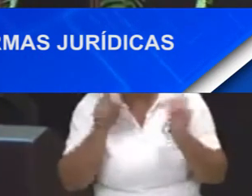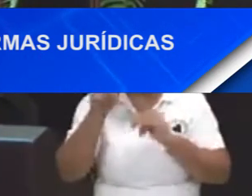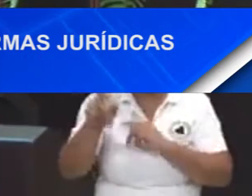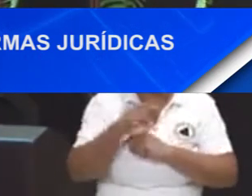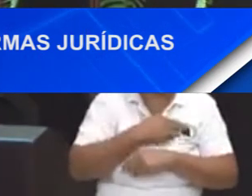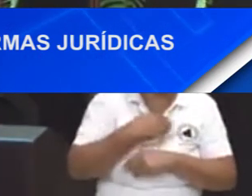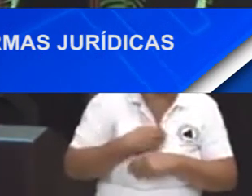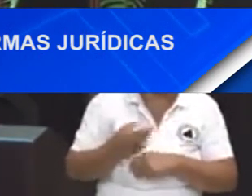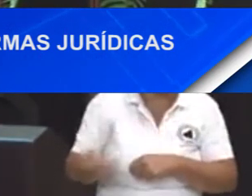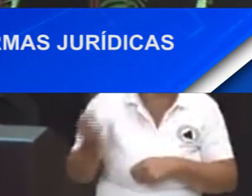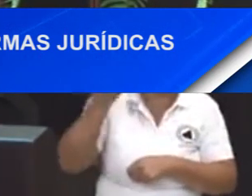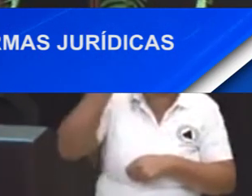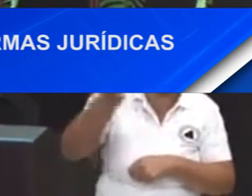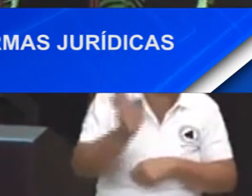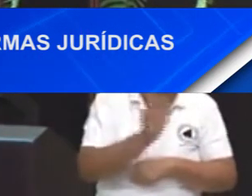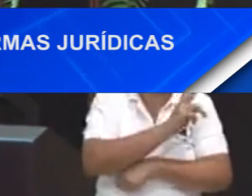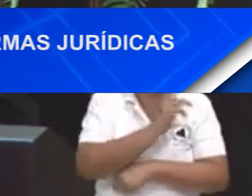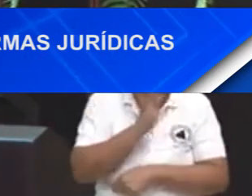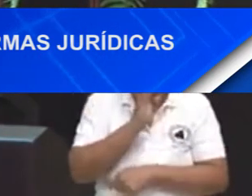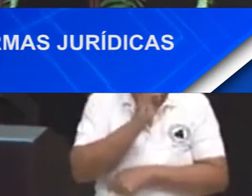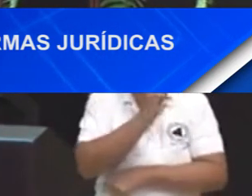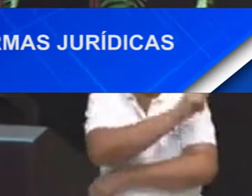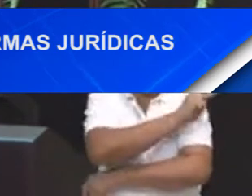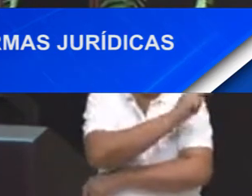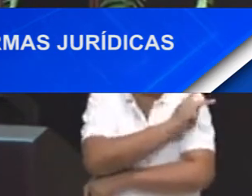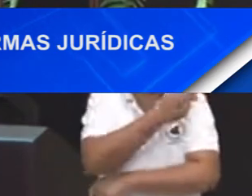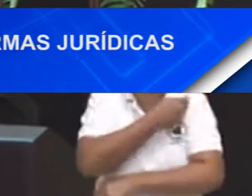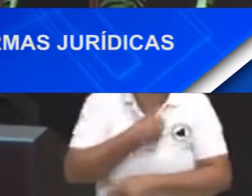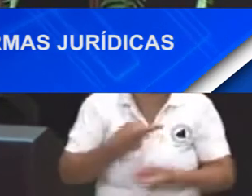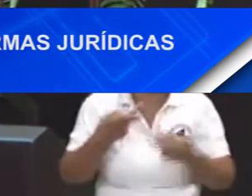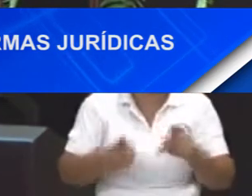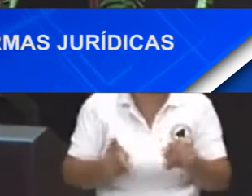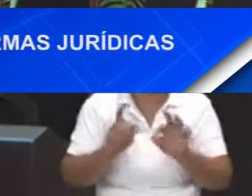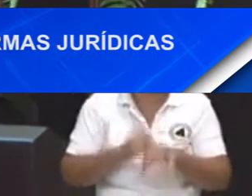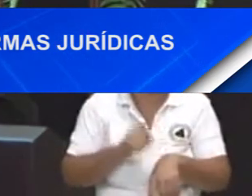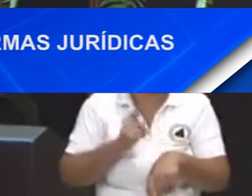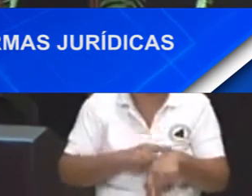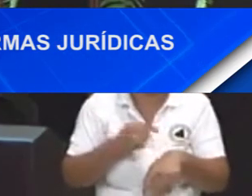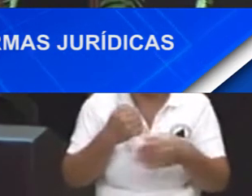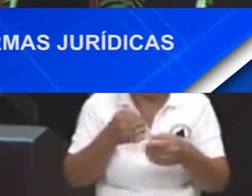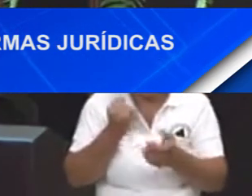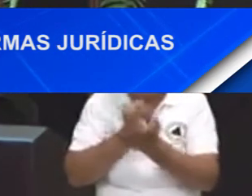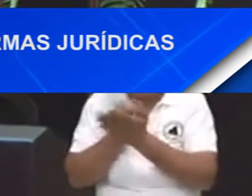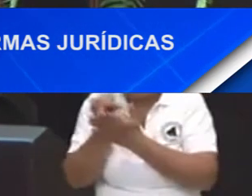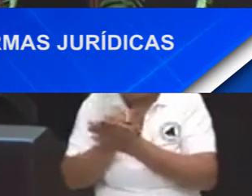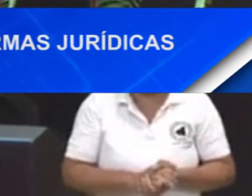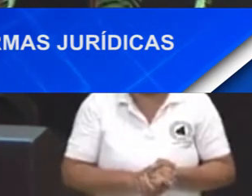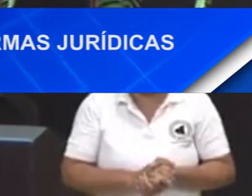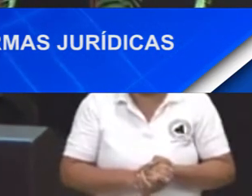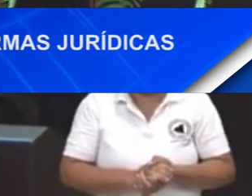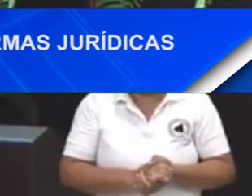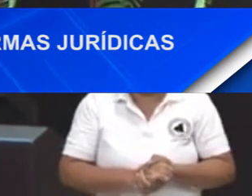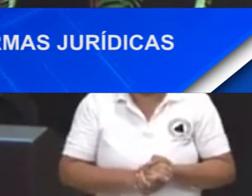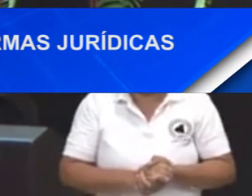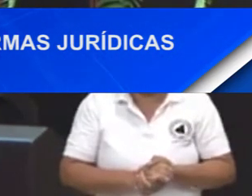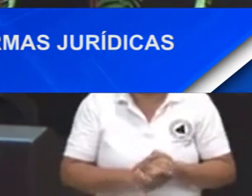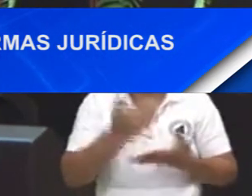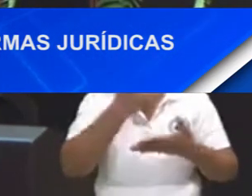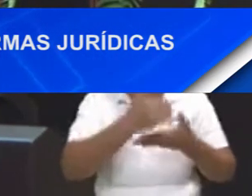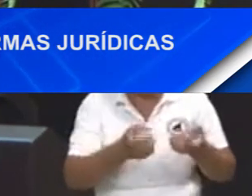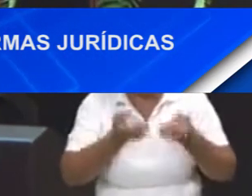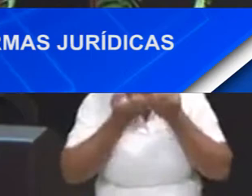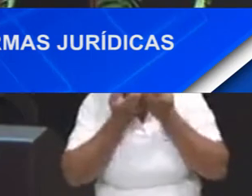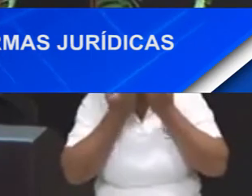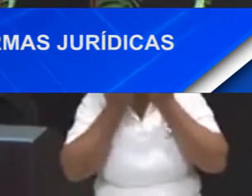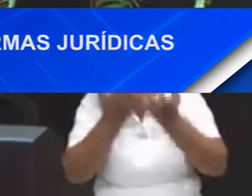del Ministerio Público y o la Policía Nacional durante una investigación en curso. Dentro de este